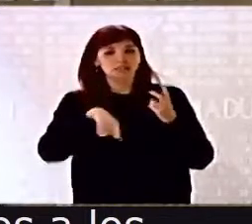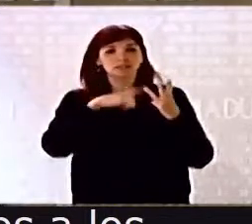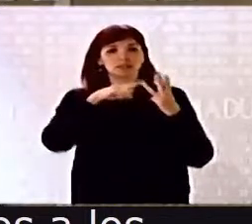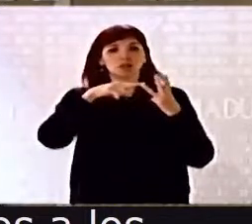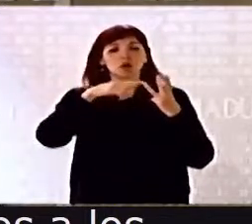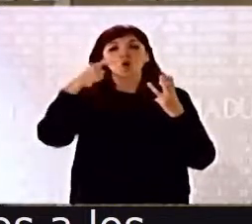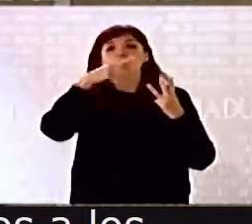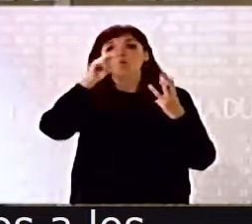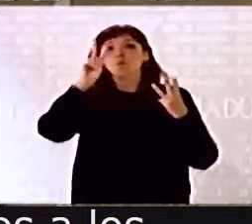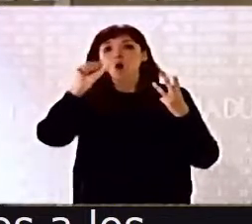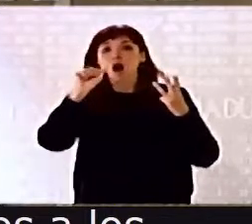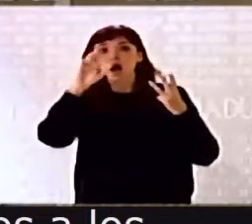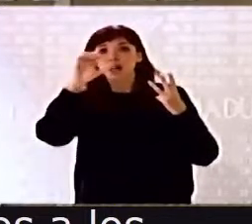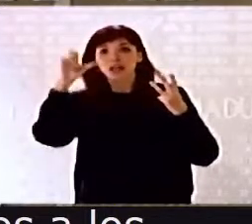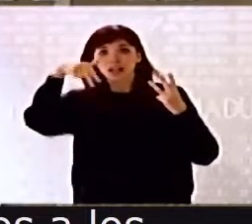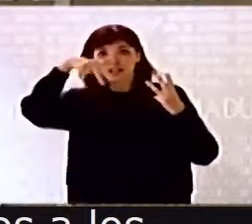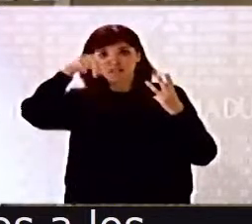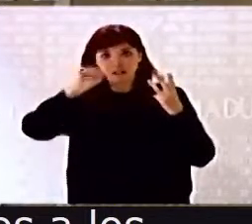Guareña,